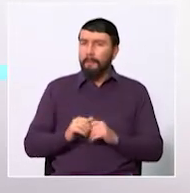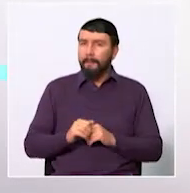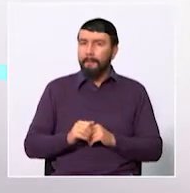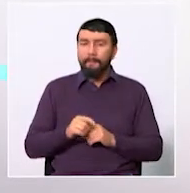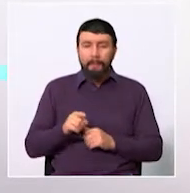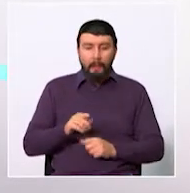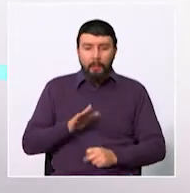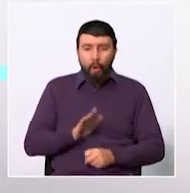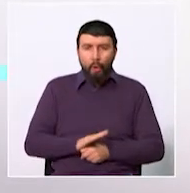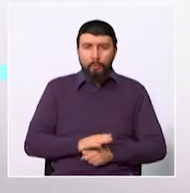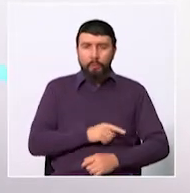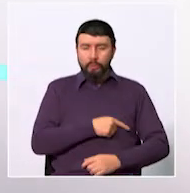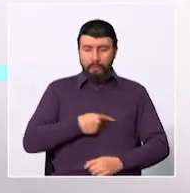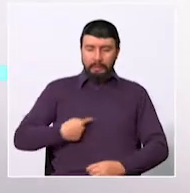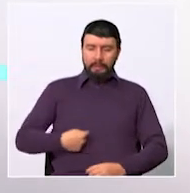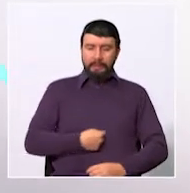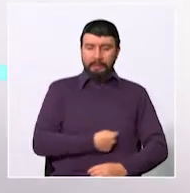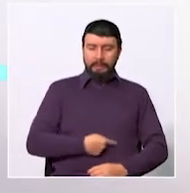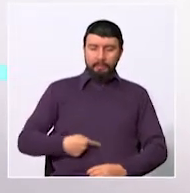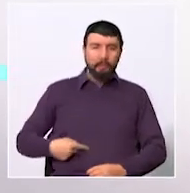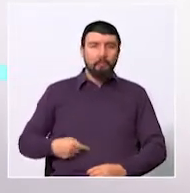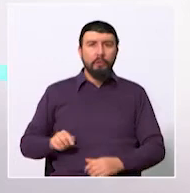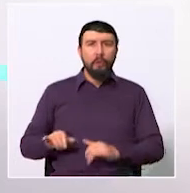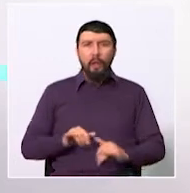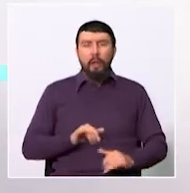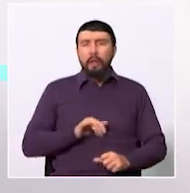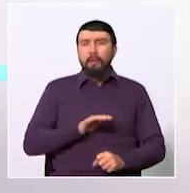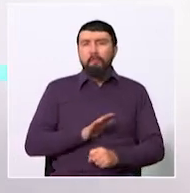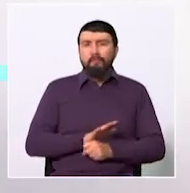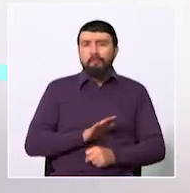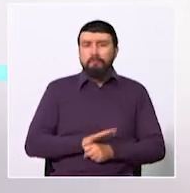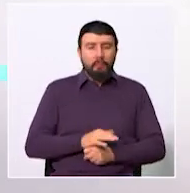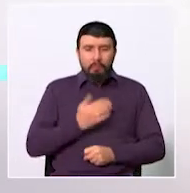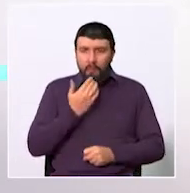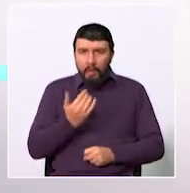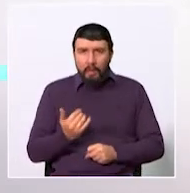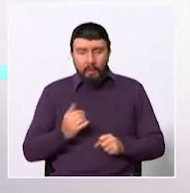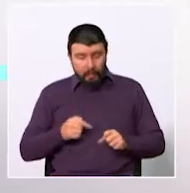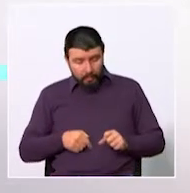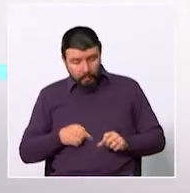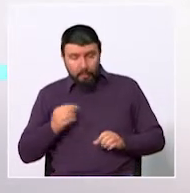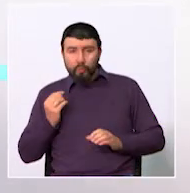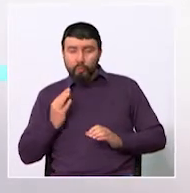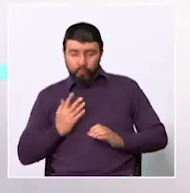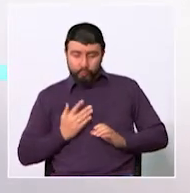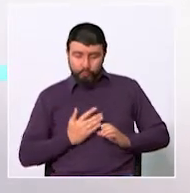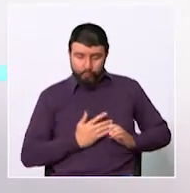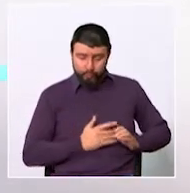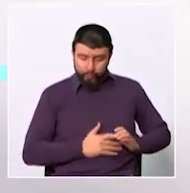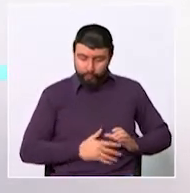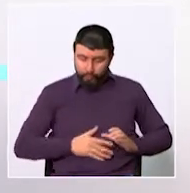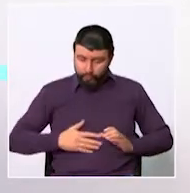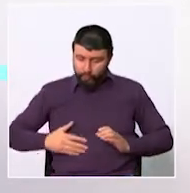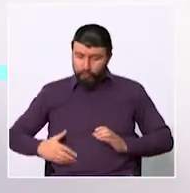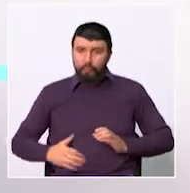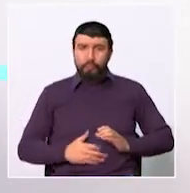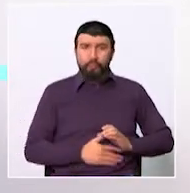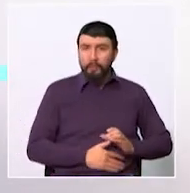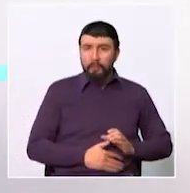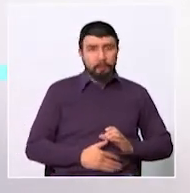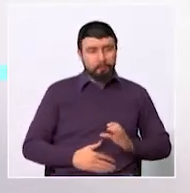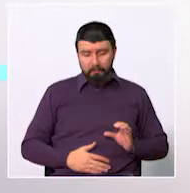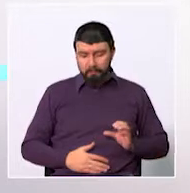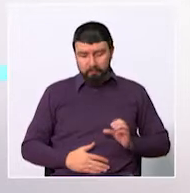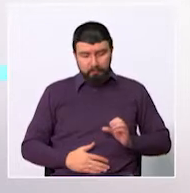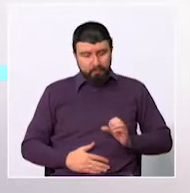obstrucción intestinal es un taponamiento de la luz del intestino que impide el flujo de